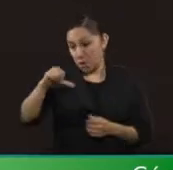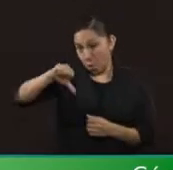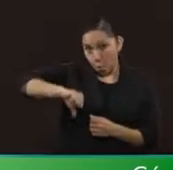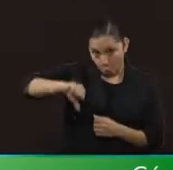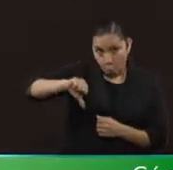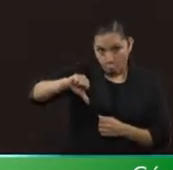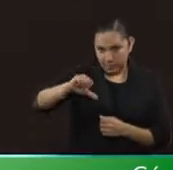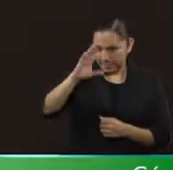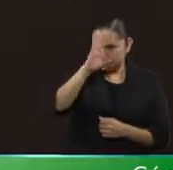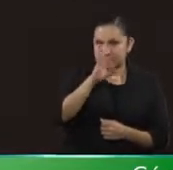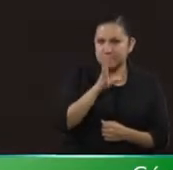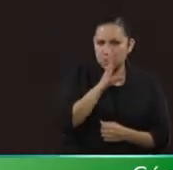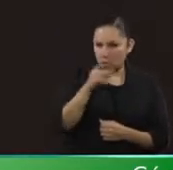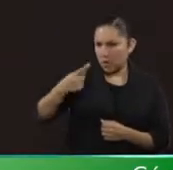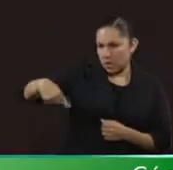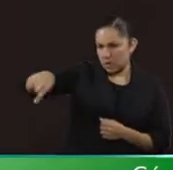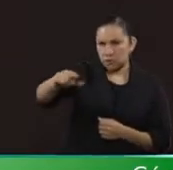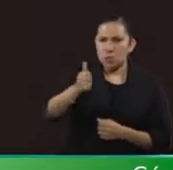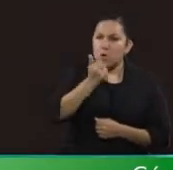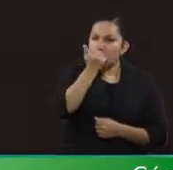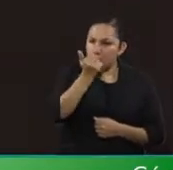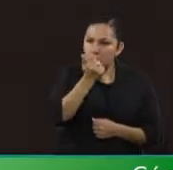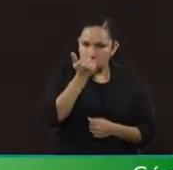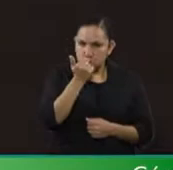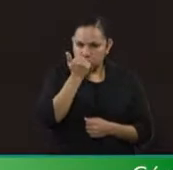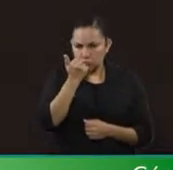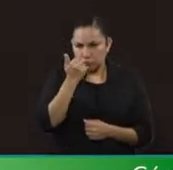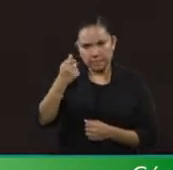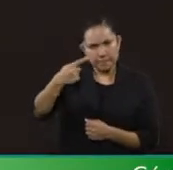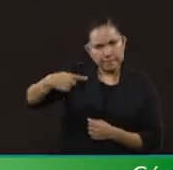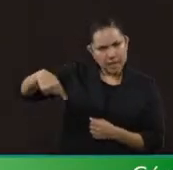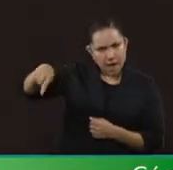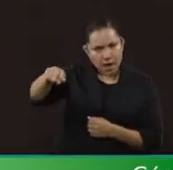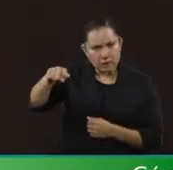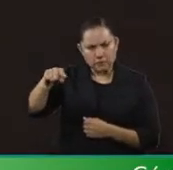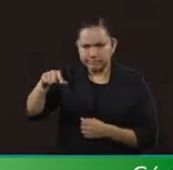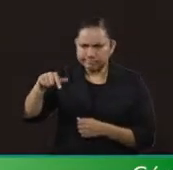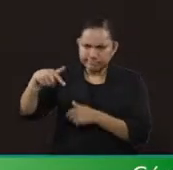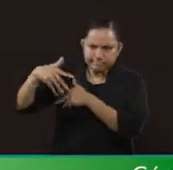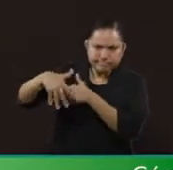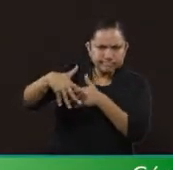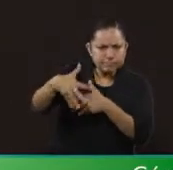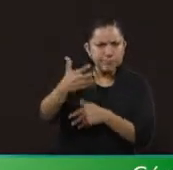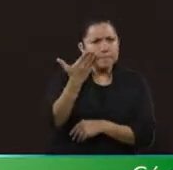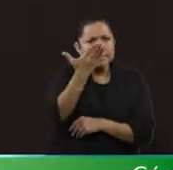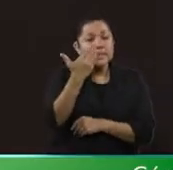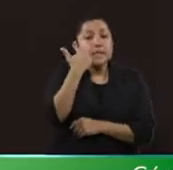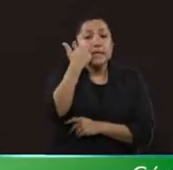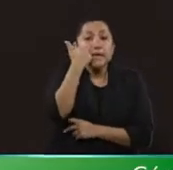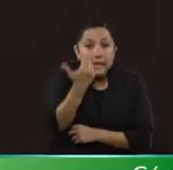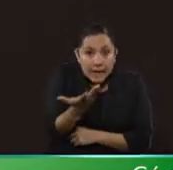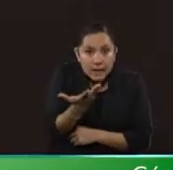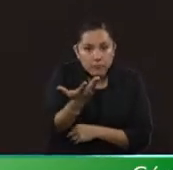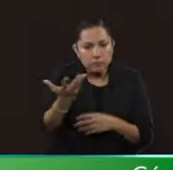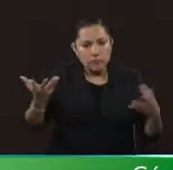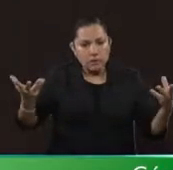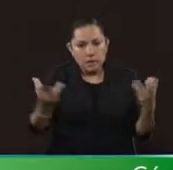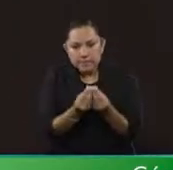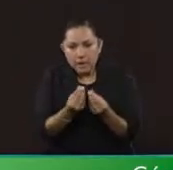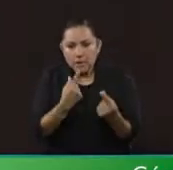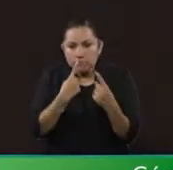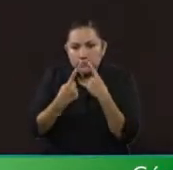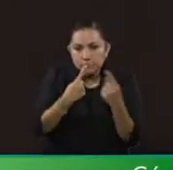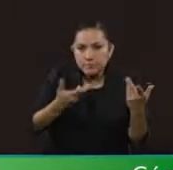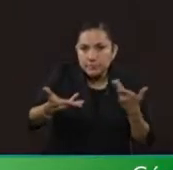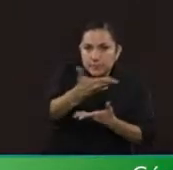valientes hicieron un llamado desde aquí un llamado muy claro a construir un bloque por la paz hicieron